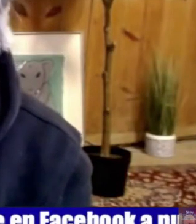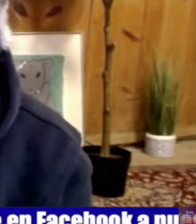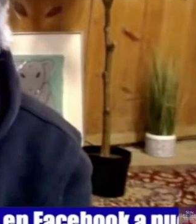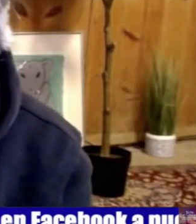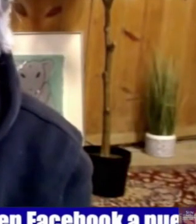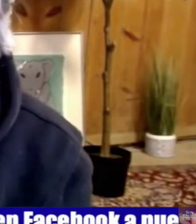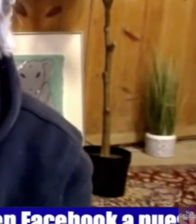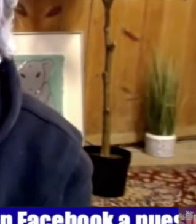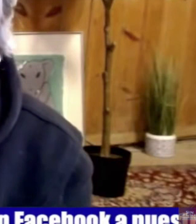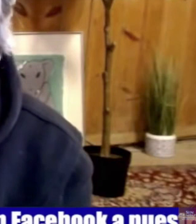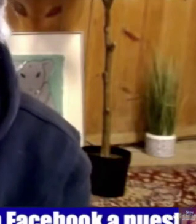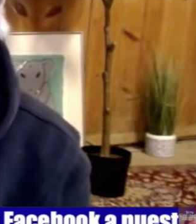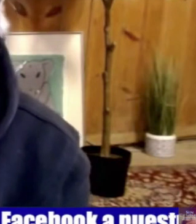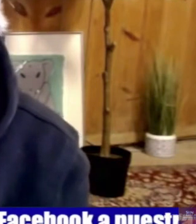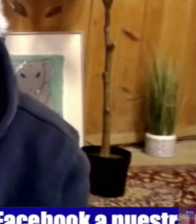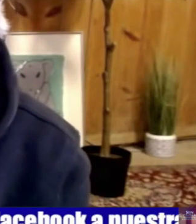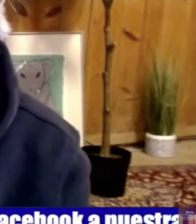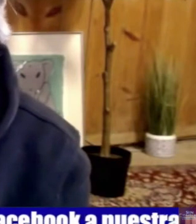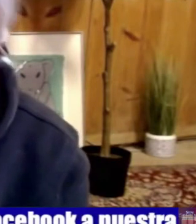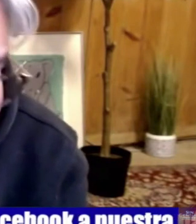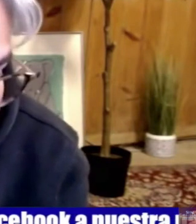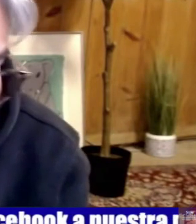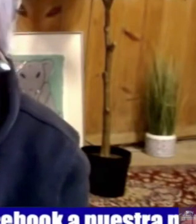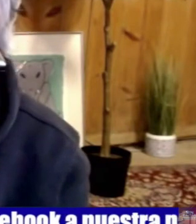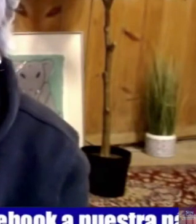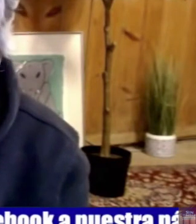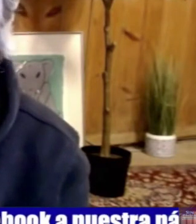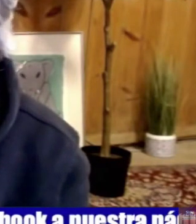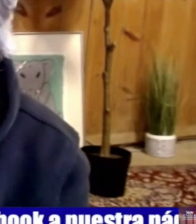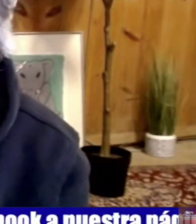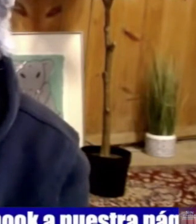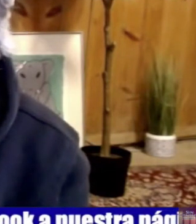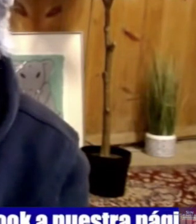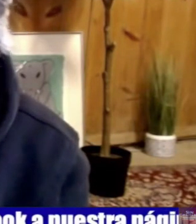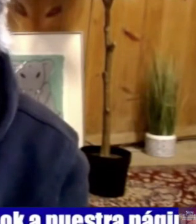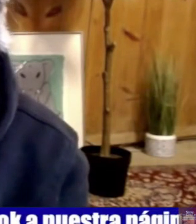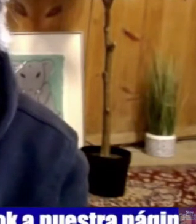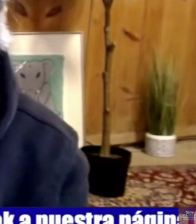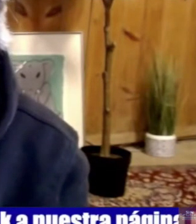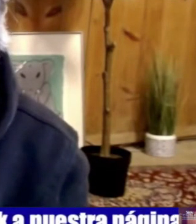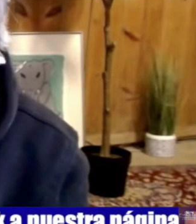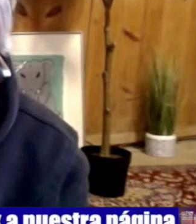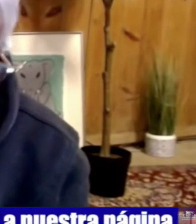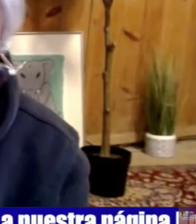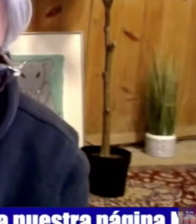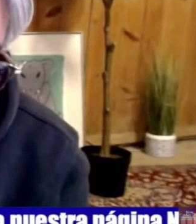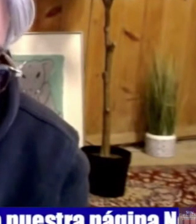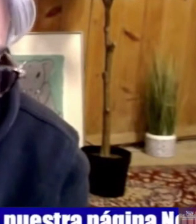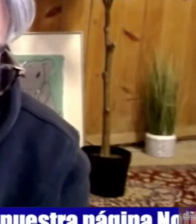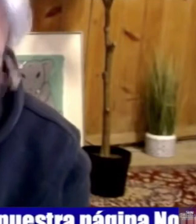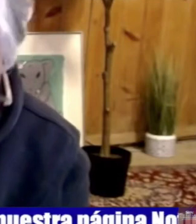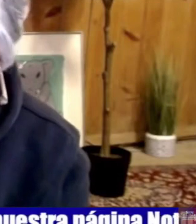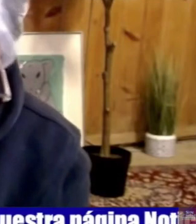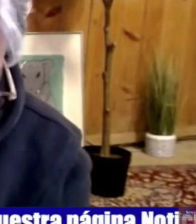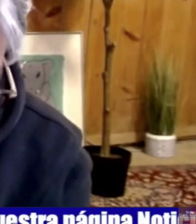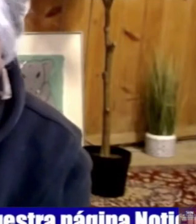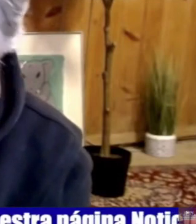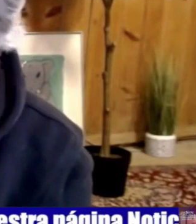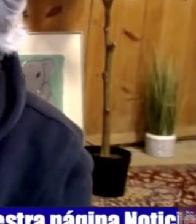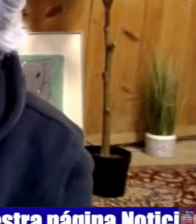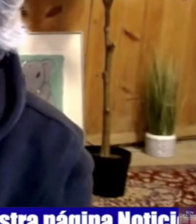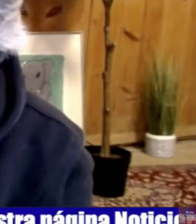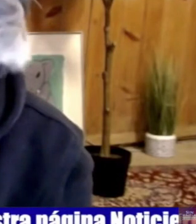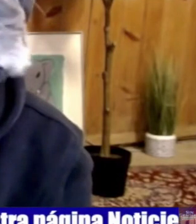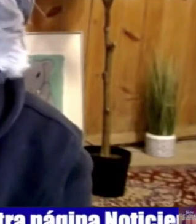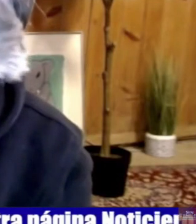ante pues estas pifias, estos dislates, como tú le llamas, e hipocresías disfrazadas de periodismo. Vamos a escuchar lo que le